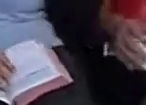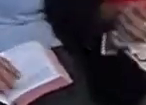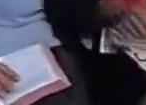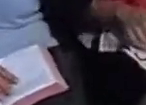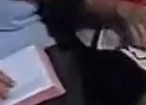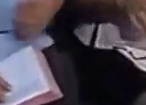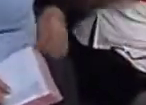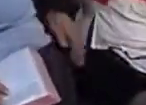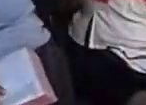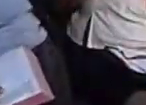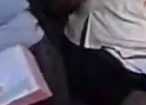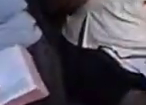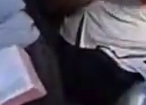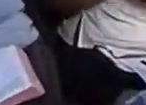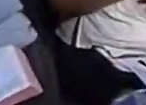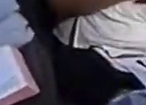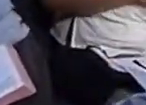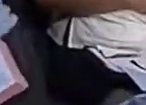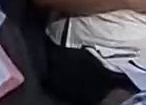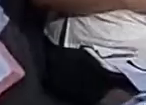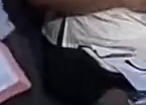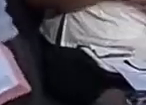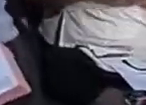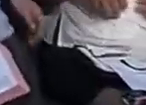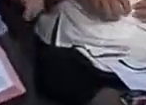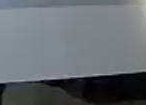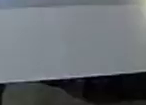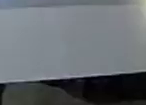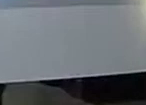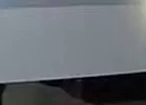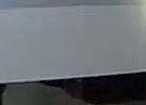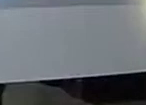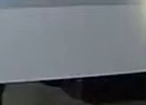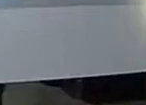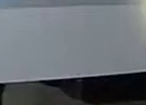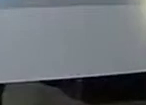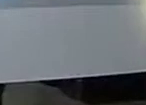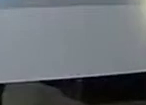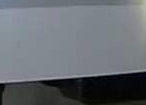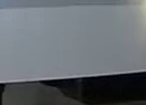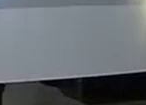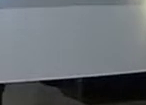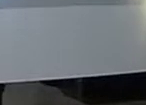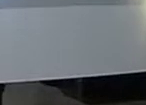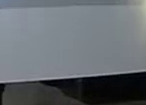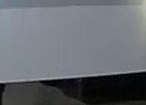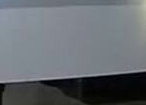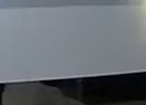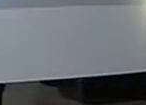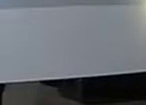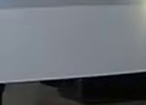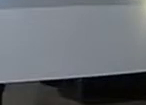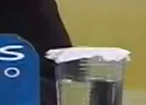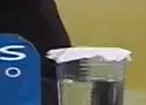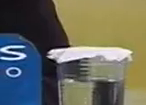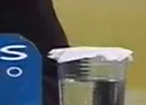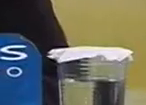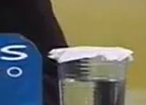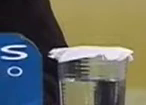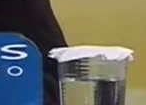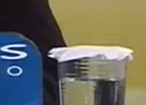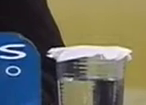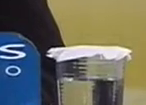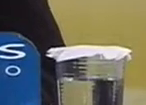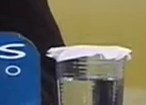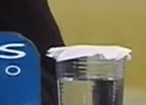Dios Oye hoy las cosas están bien felices el cielito está full hay alegría hay gozo hay tamboras